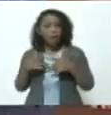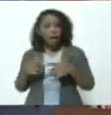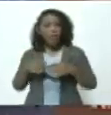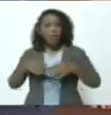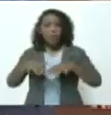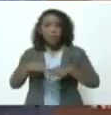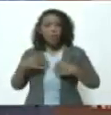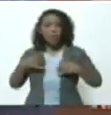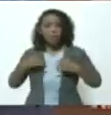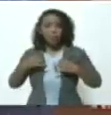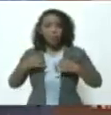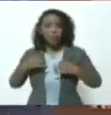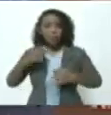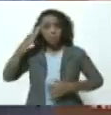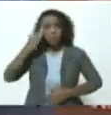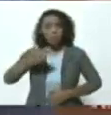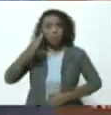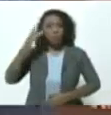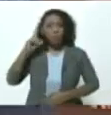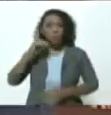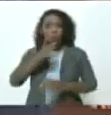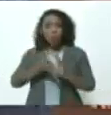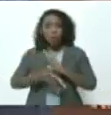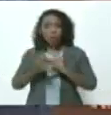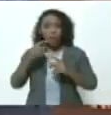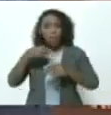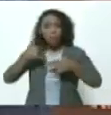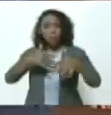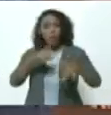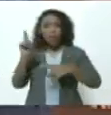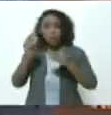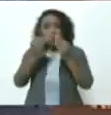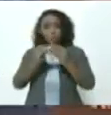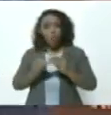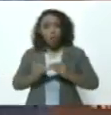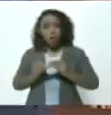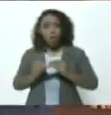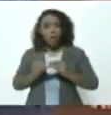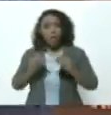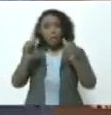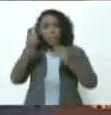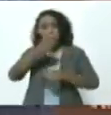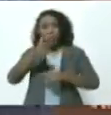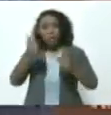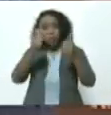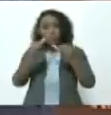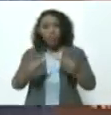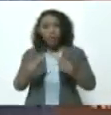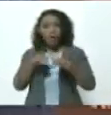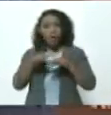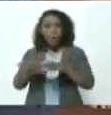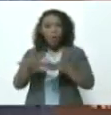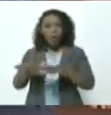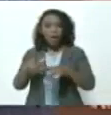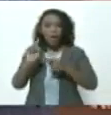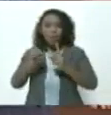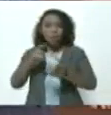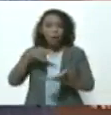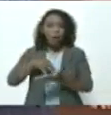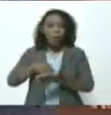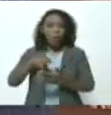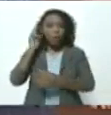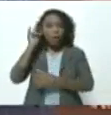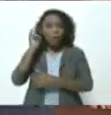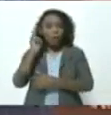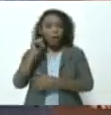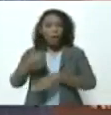que tú ves en los soldados, todos esos son hechos por artesanos locales de Cojedes, algunos casos de Carabobo, de Yaracuy,